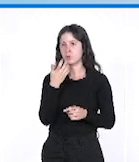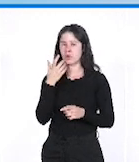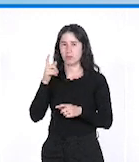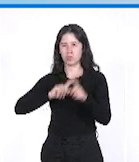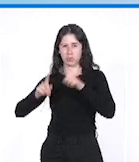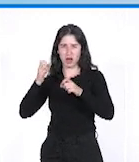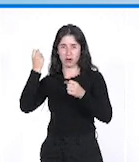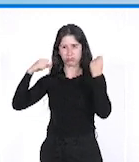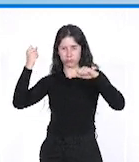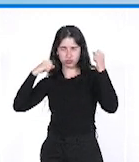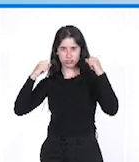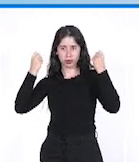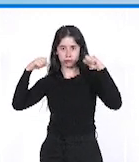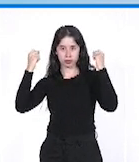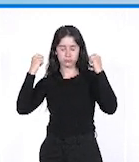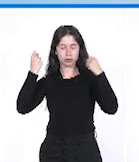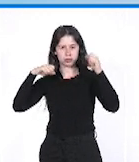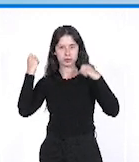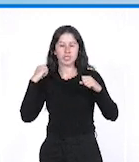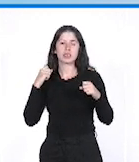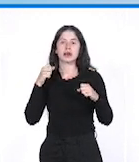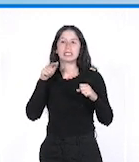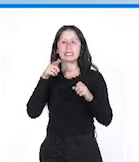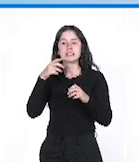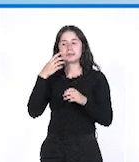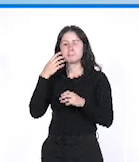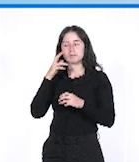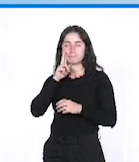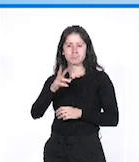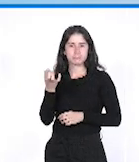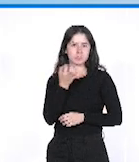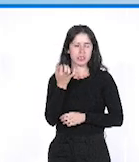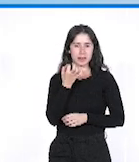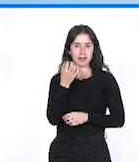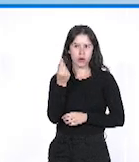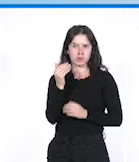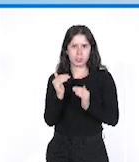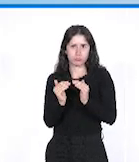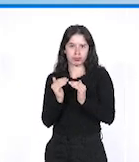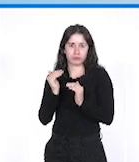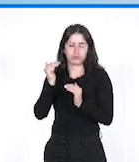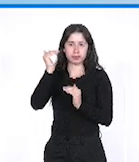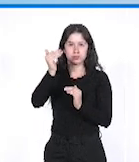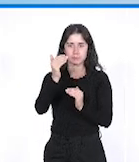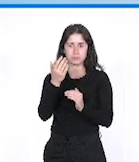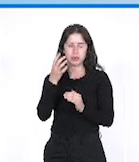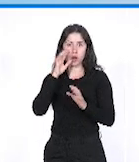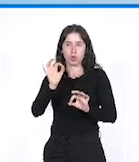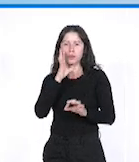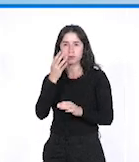conducta Pues eso estamos observando que el coste sube y tiene todo el sentido del mundo porque neit más apoyo y